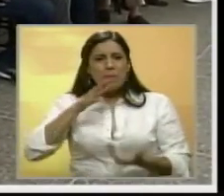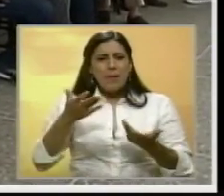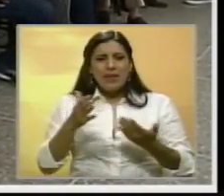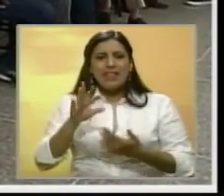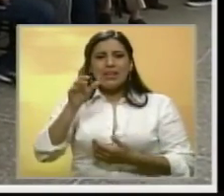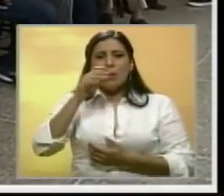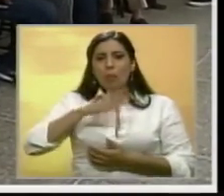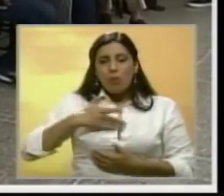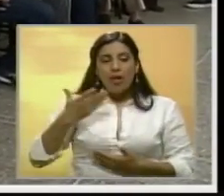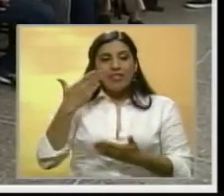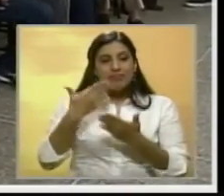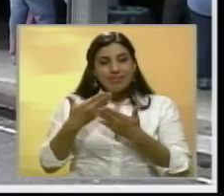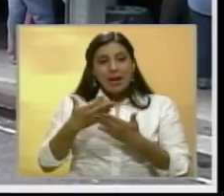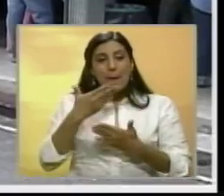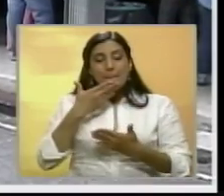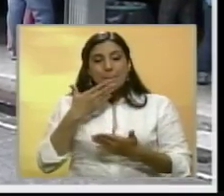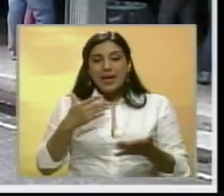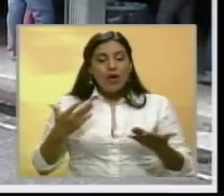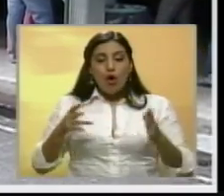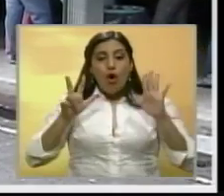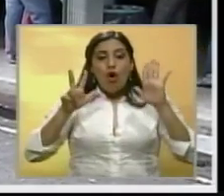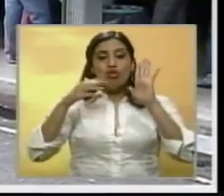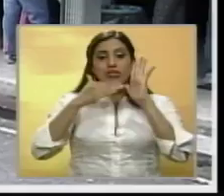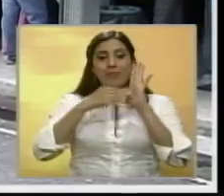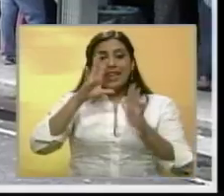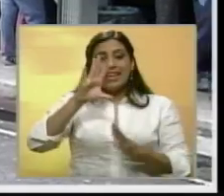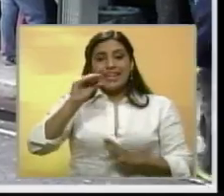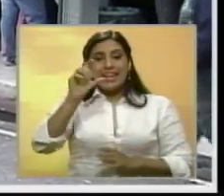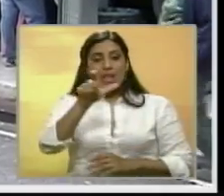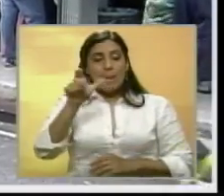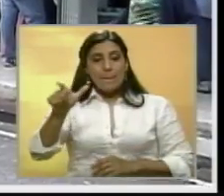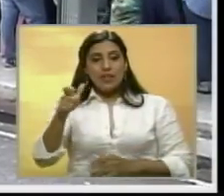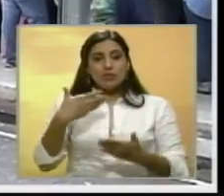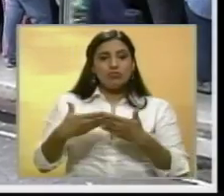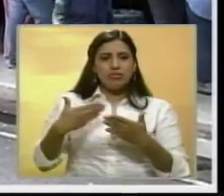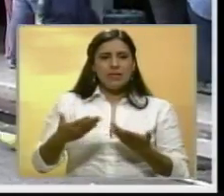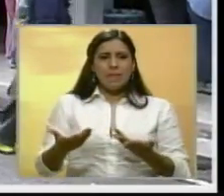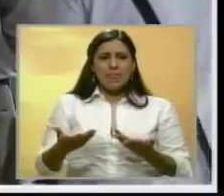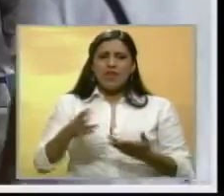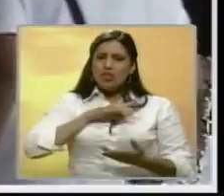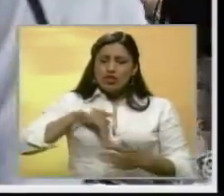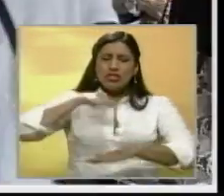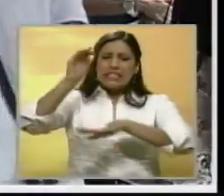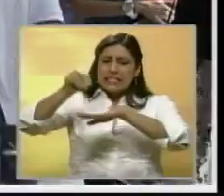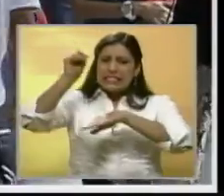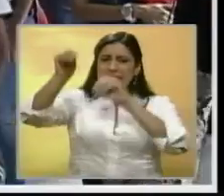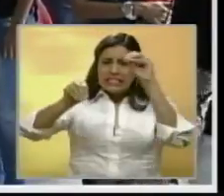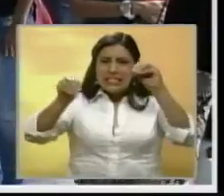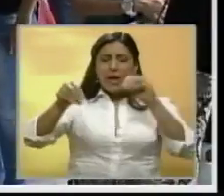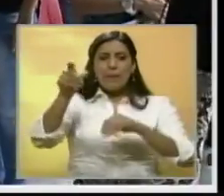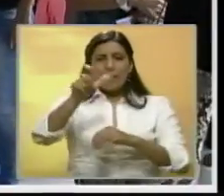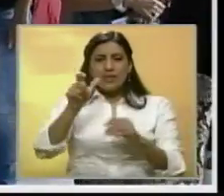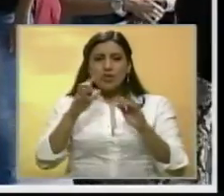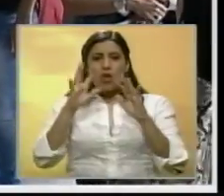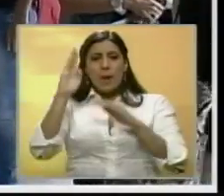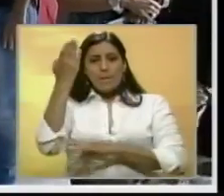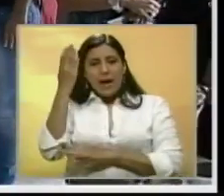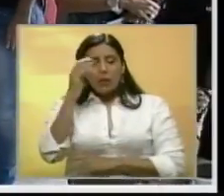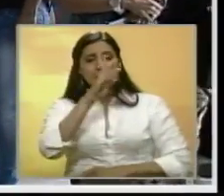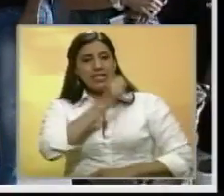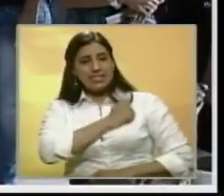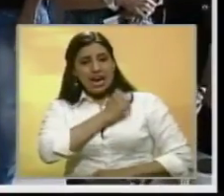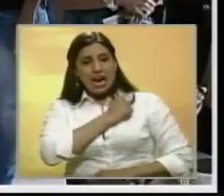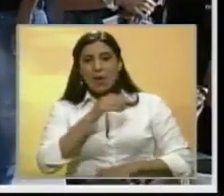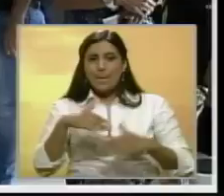de que podemos lograr en el mejor escenario 8.500 personas que validen. Por eso estamos haciendo un llamado a los vecinos de Barute y de